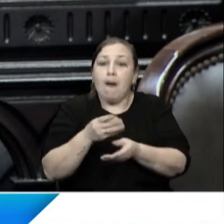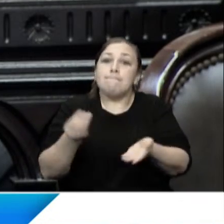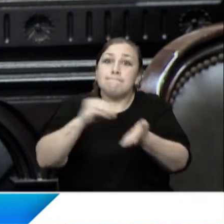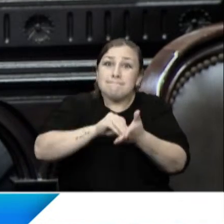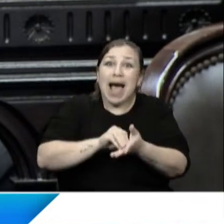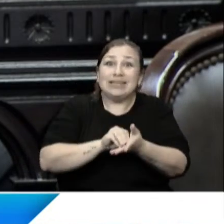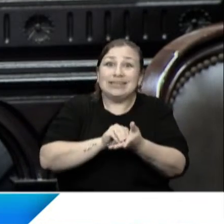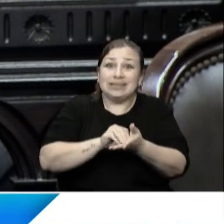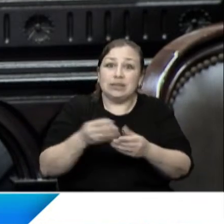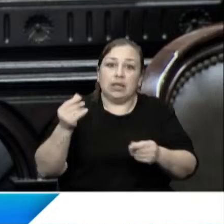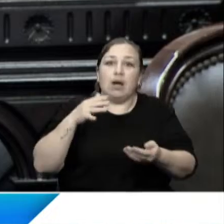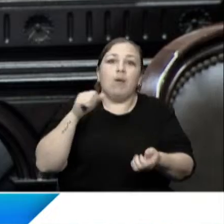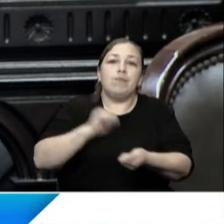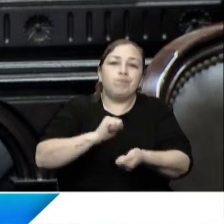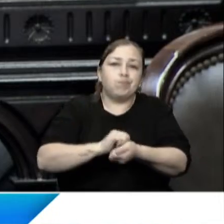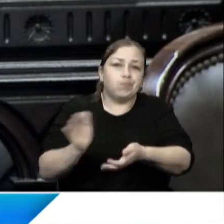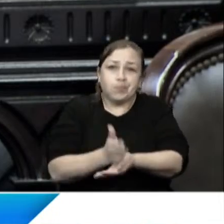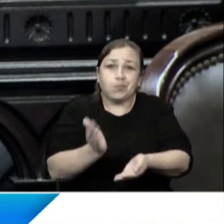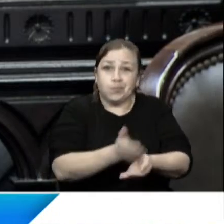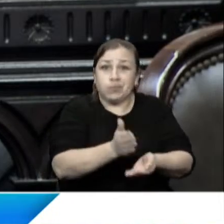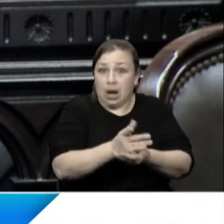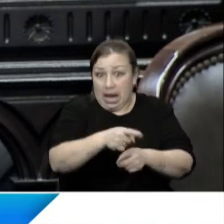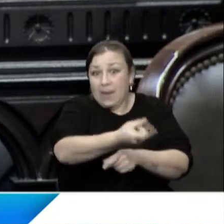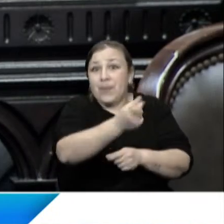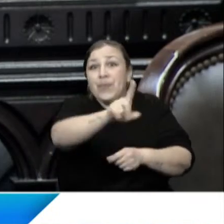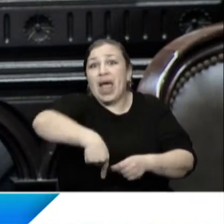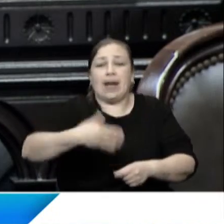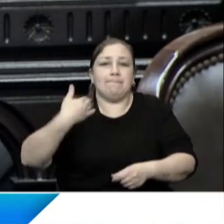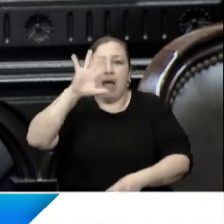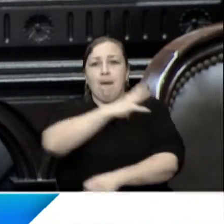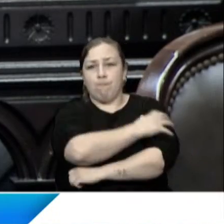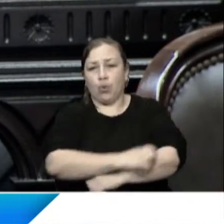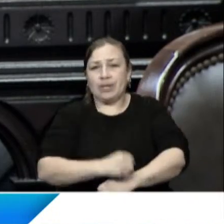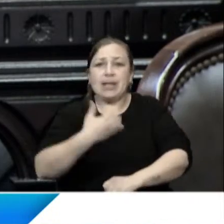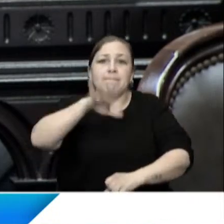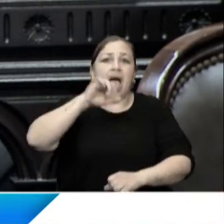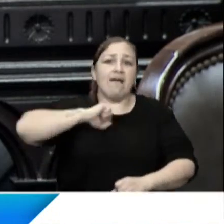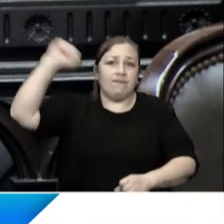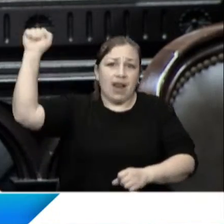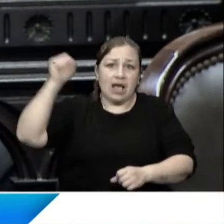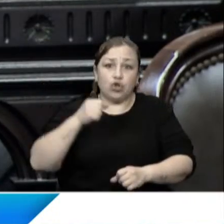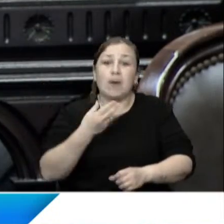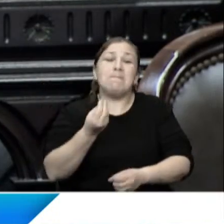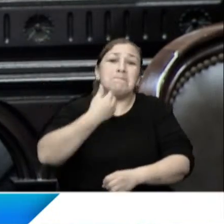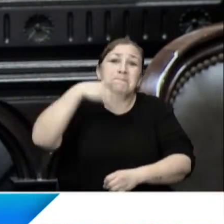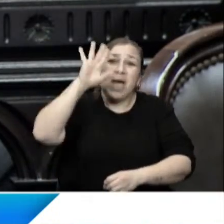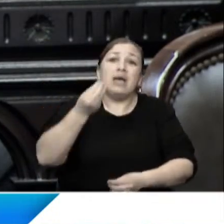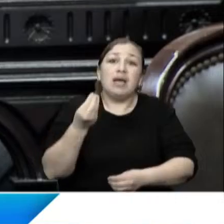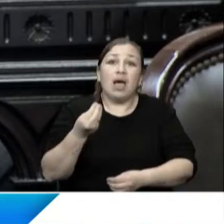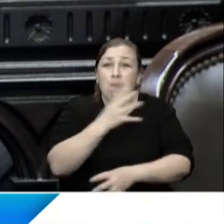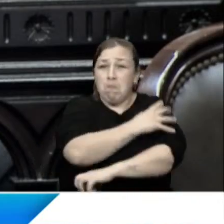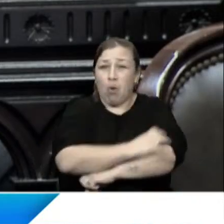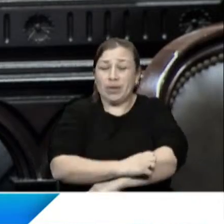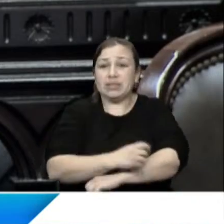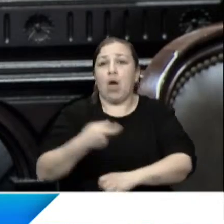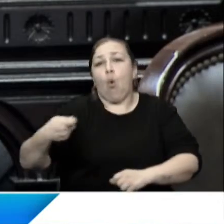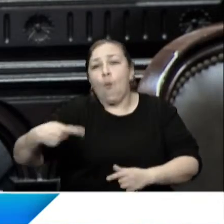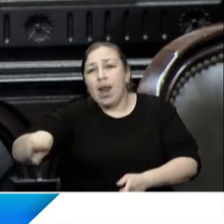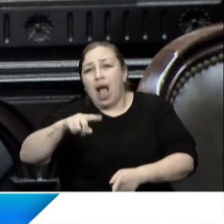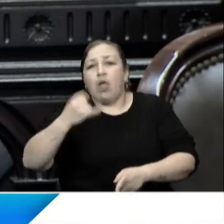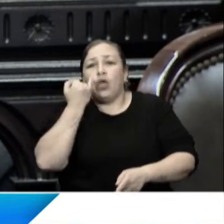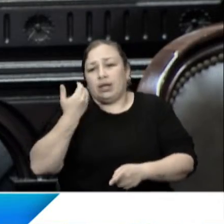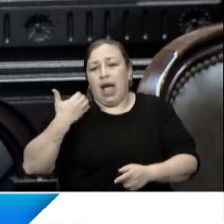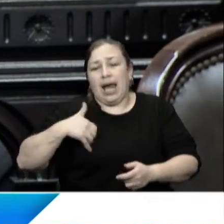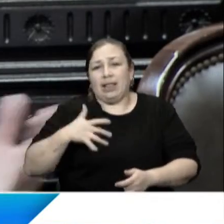emisión es más inflación, y más inflación es más pobreza para todos los argentinos, y especialmente para los jubilados y para los que menos ganan.